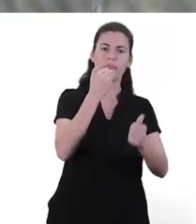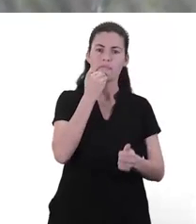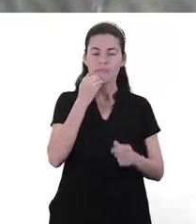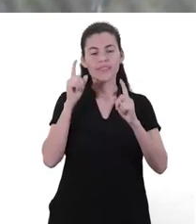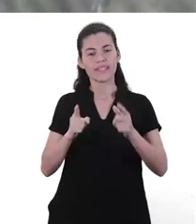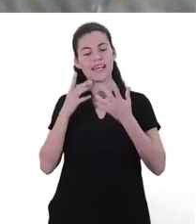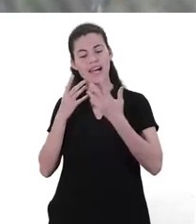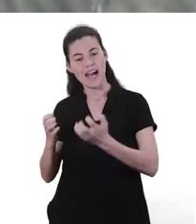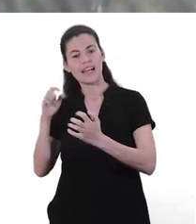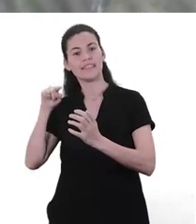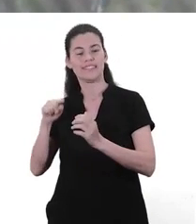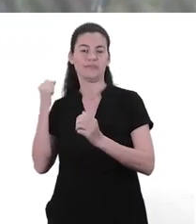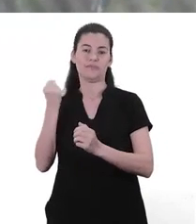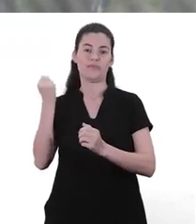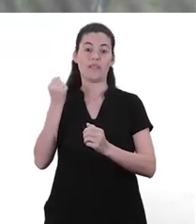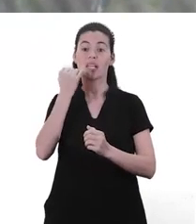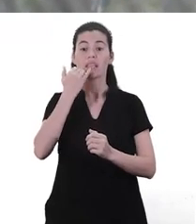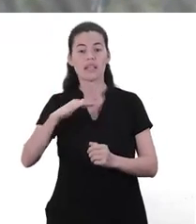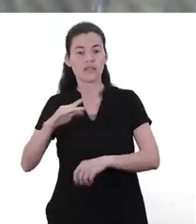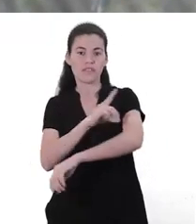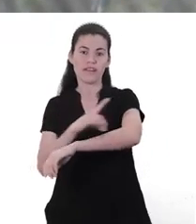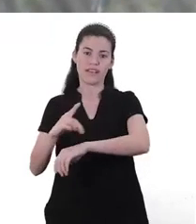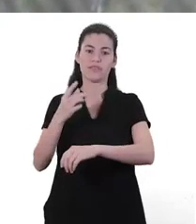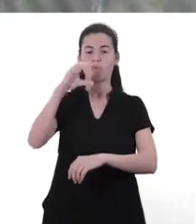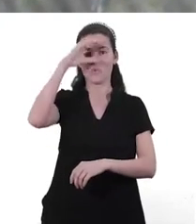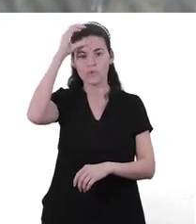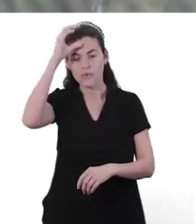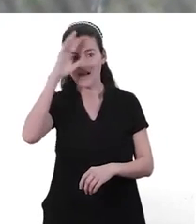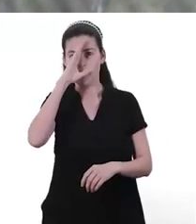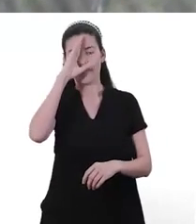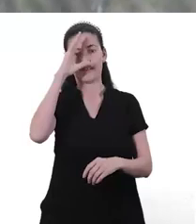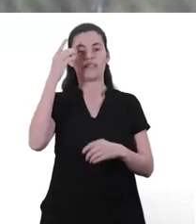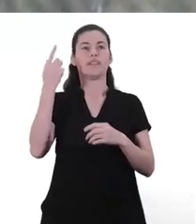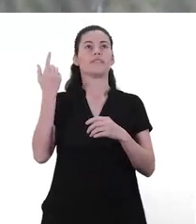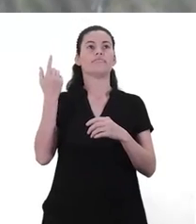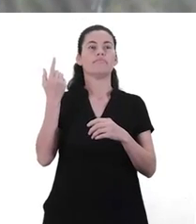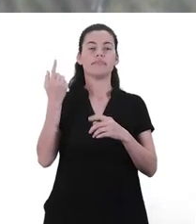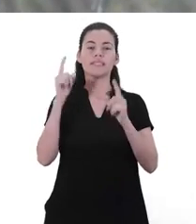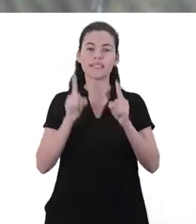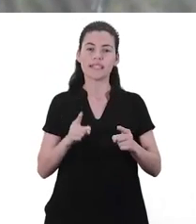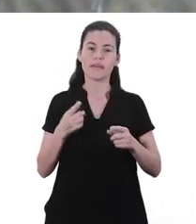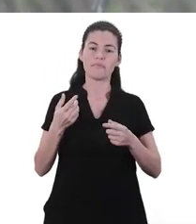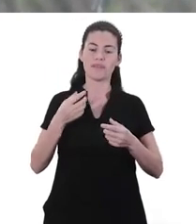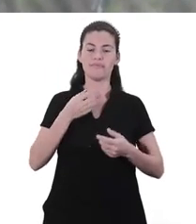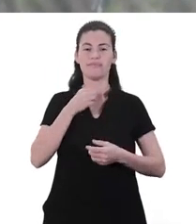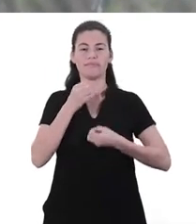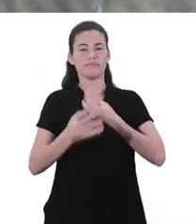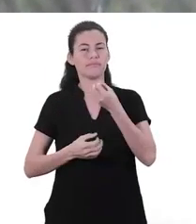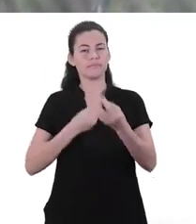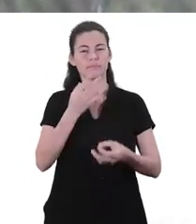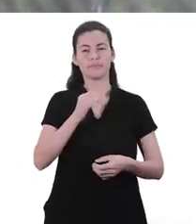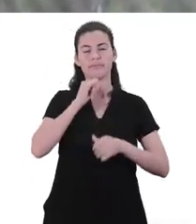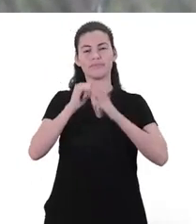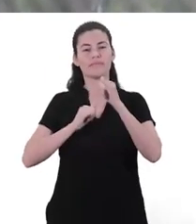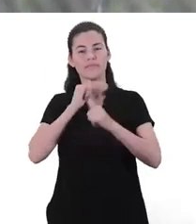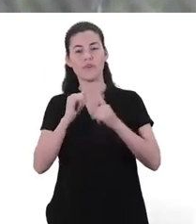importante también saber que todos los niños tienen ese derecho de acceder a la cultura, ¿verdad? Tienen ese derecho a la libertad de expresión, ese derecho